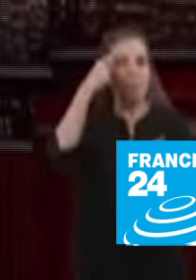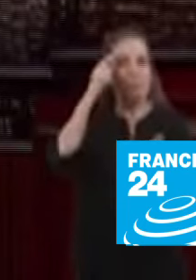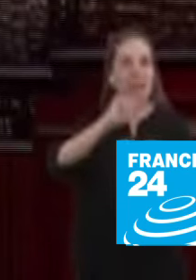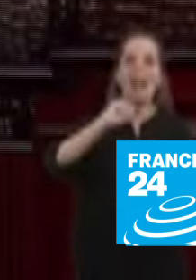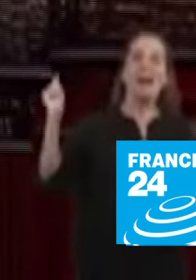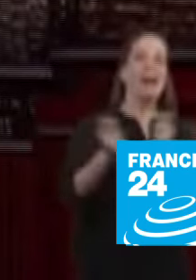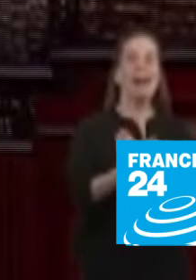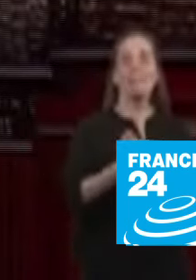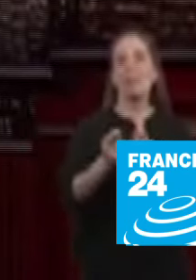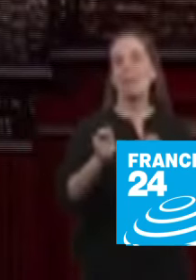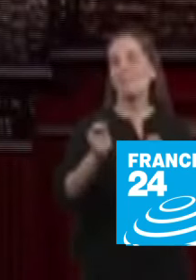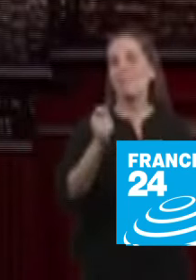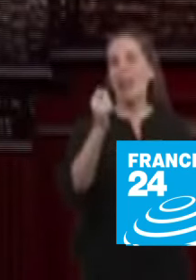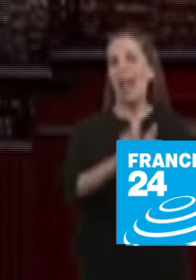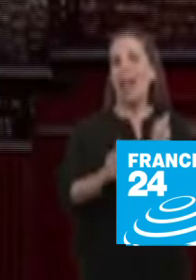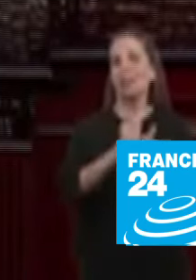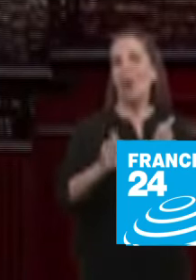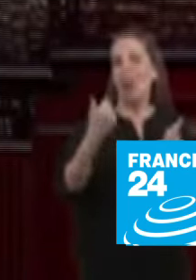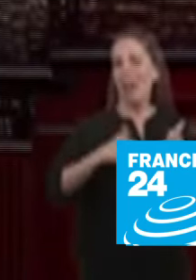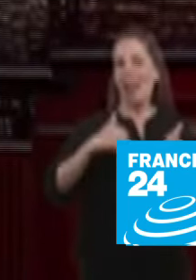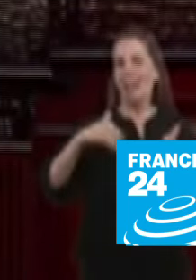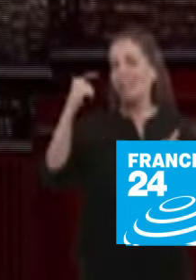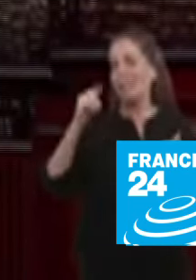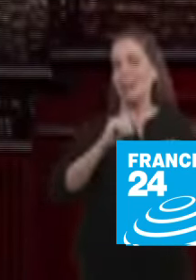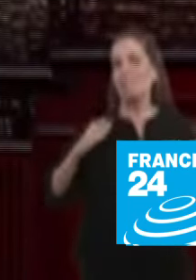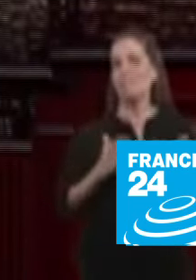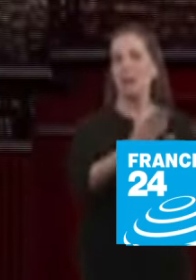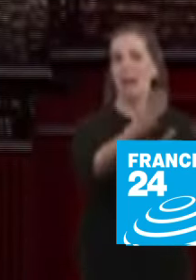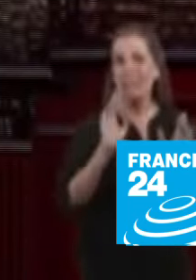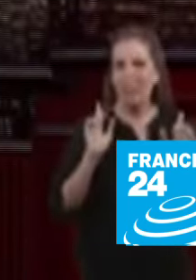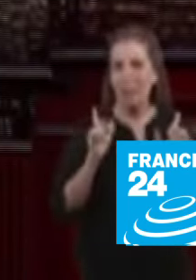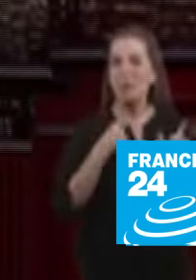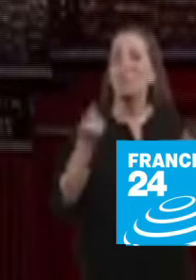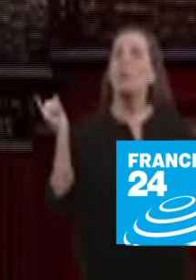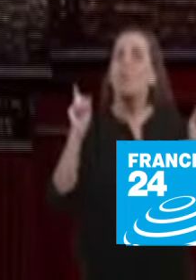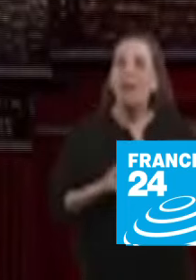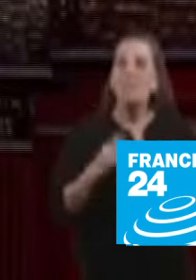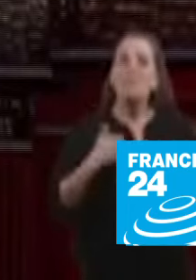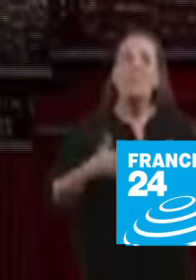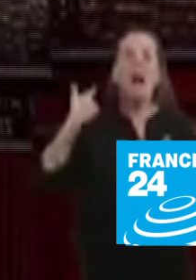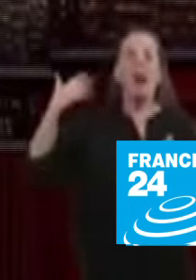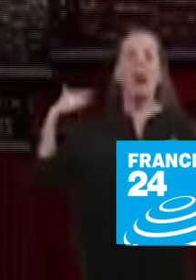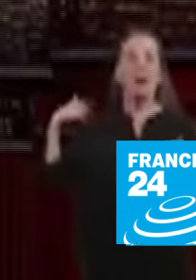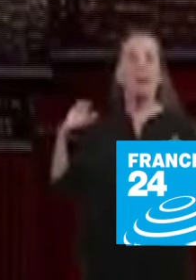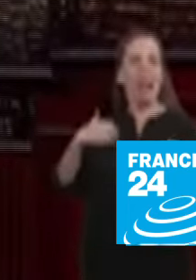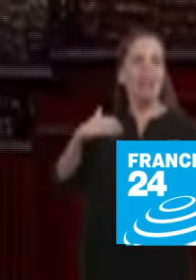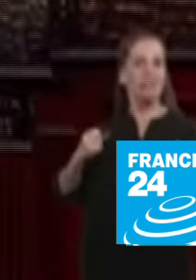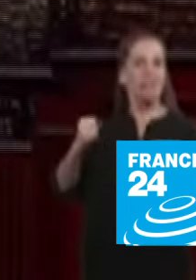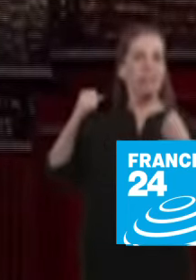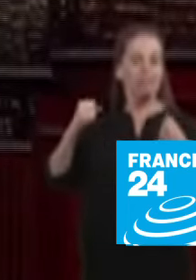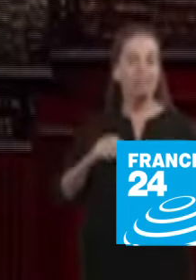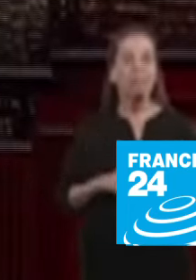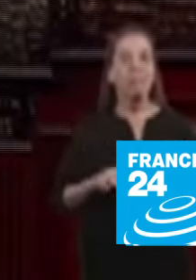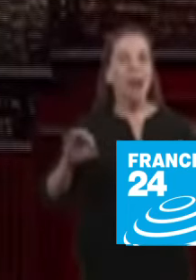Miley también el único contexto en el que aceptaremos discutir el aumento de un gasto es cuando el pedido venga con expresa explicación de qué